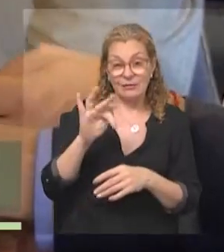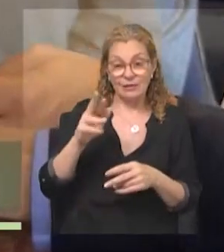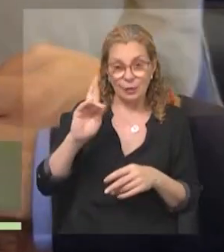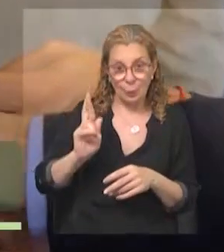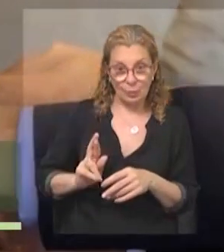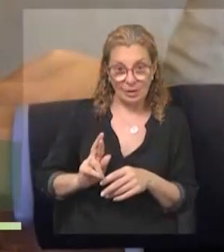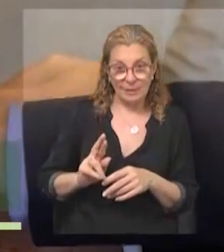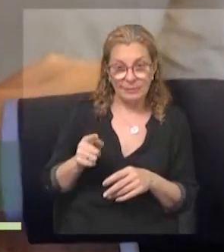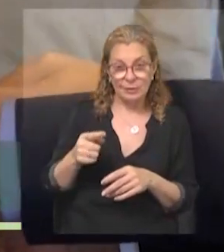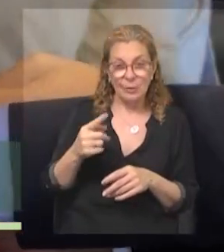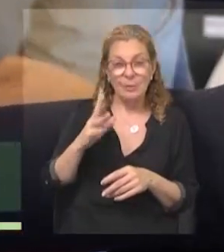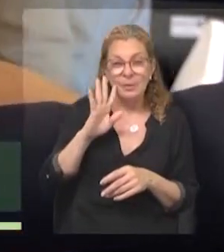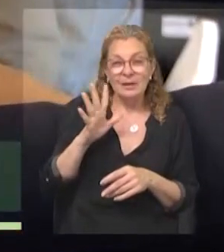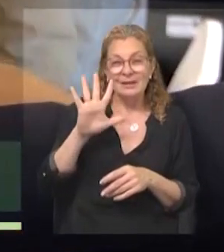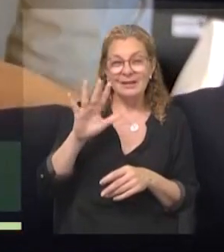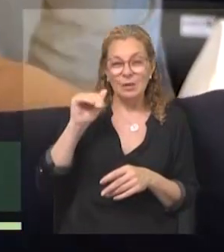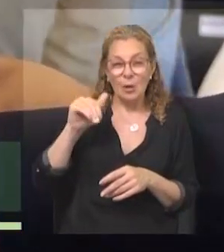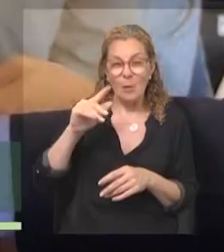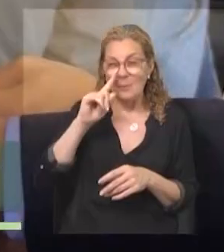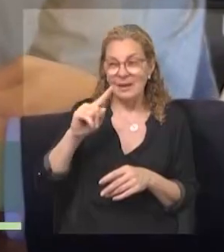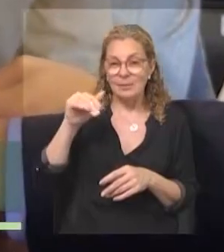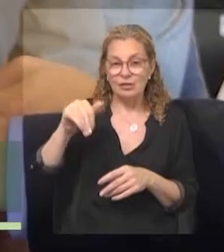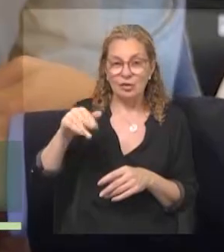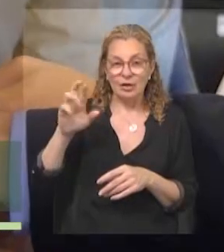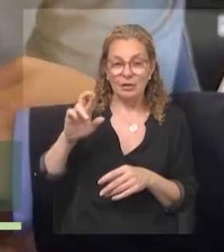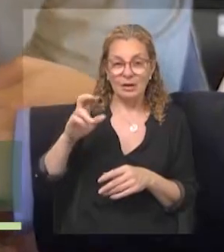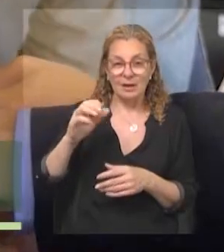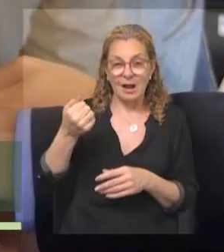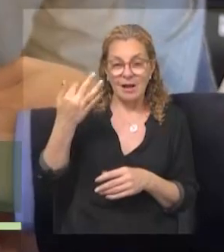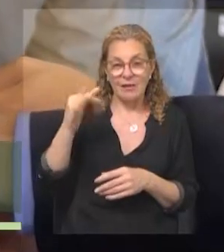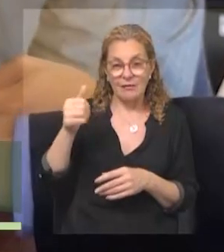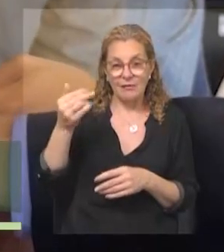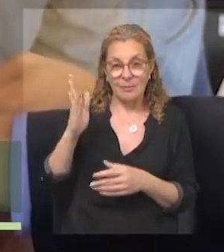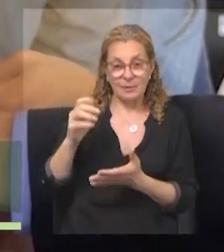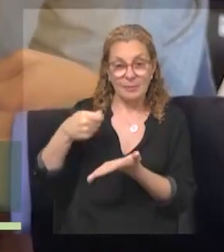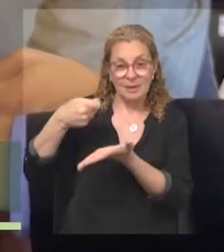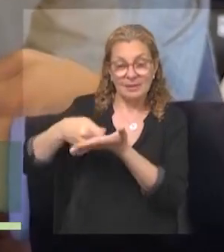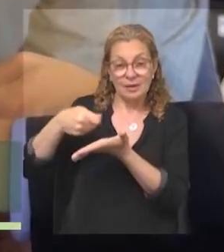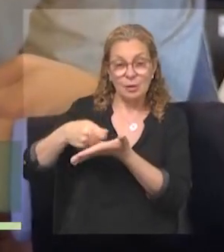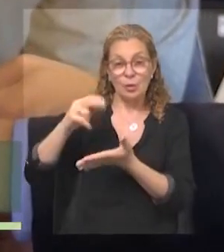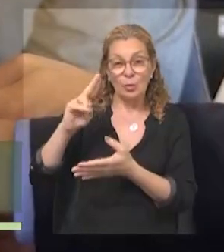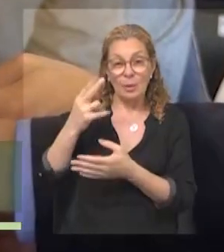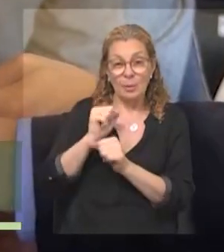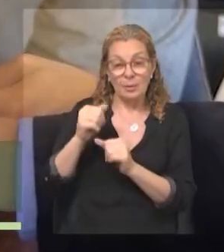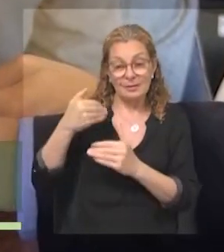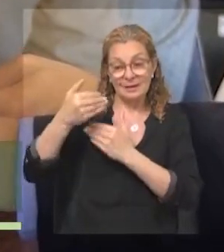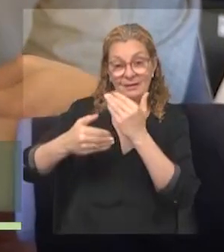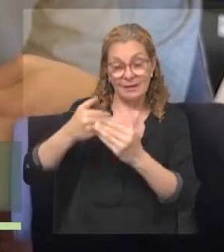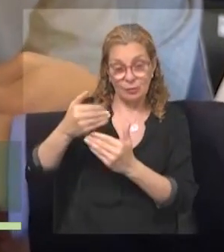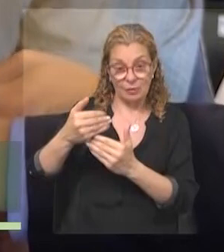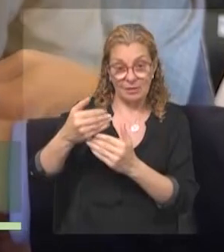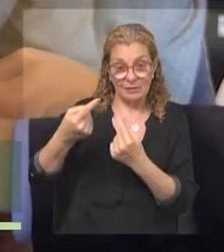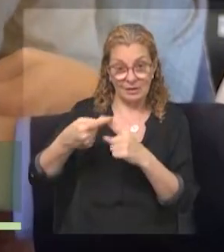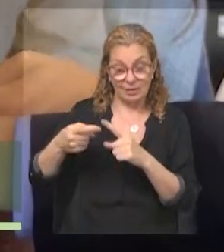el orden Mire yo estimo del orden de 5000 millones de dólares que las saap han invertido en el país para para poder desarrollar la infraestructura